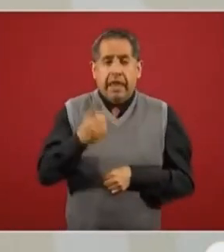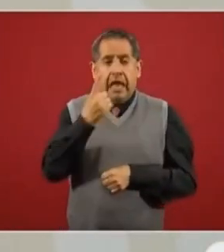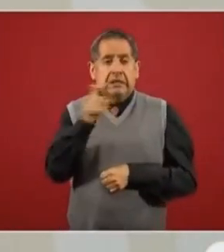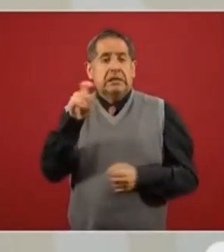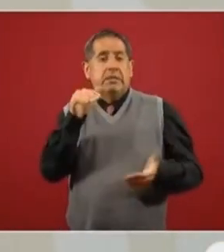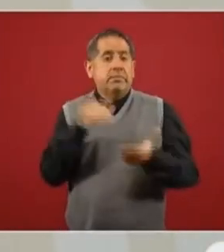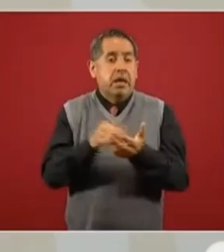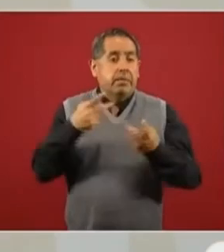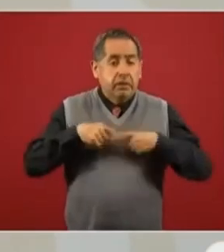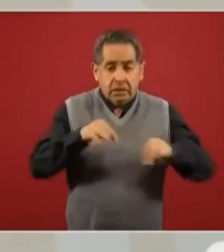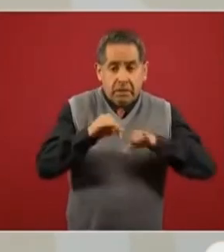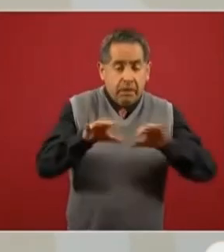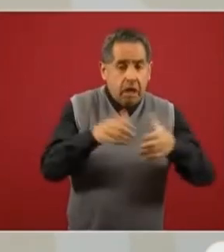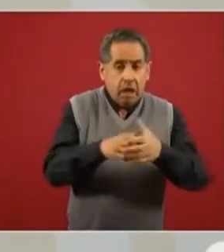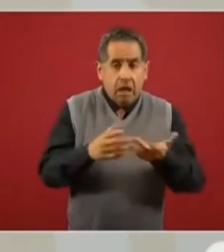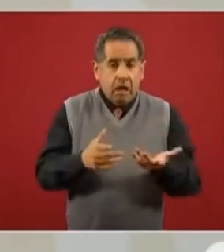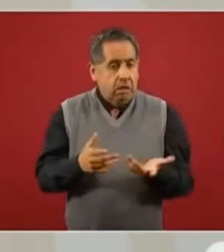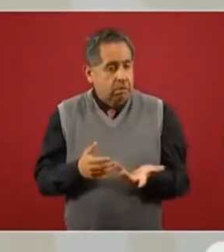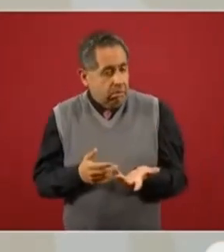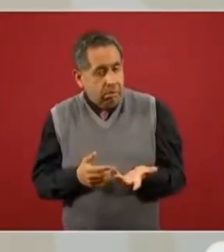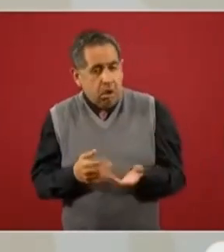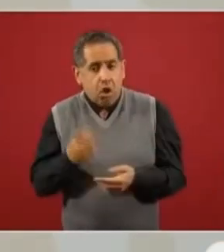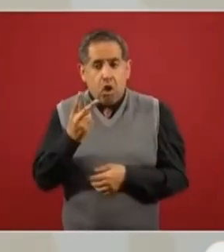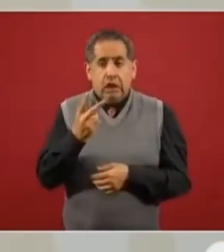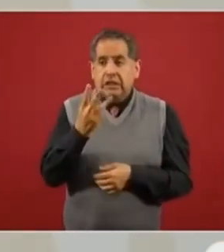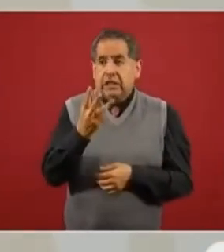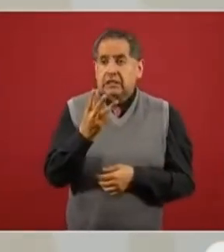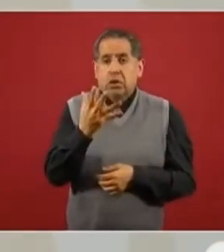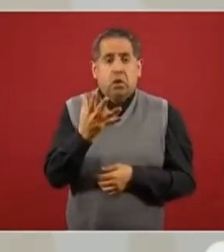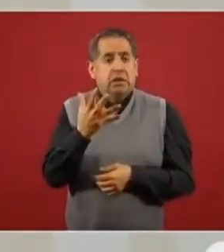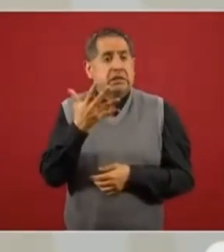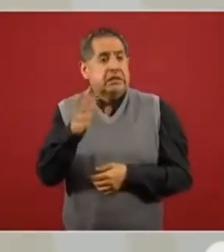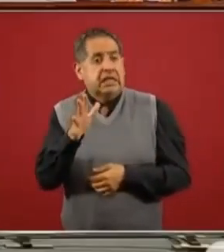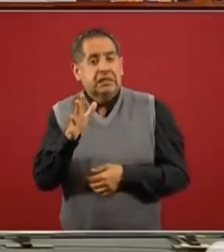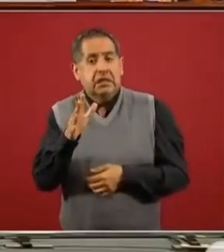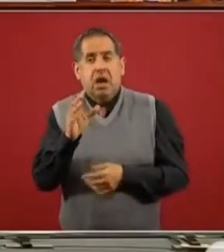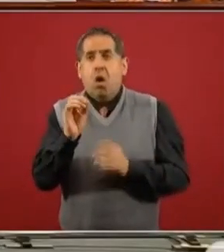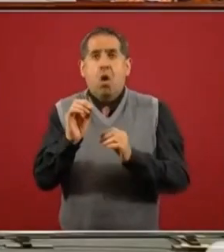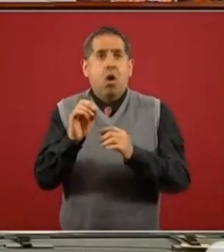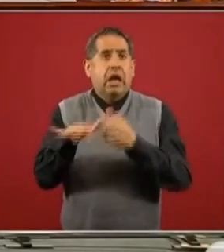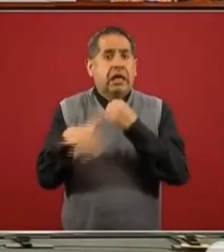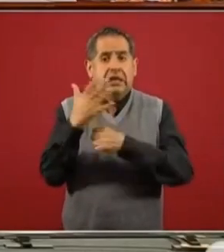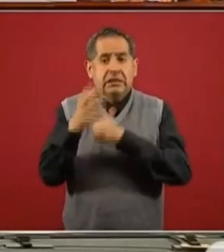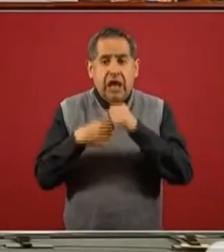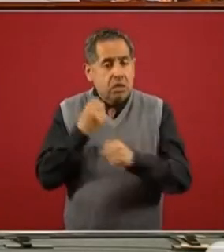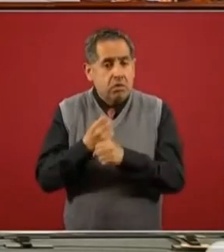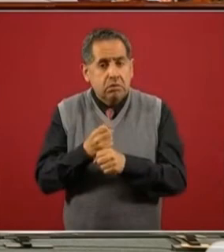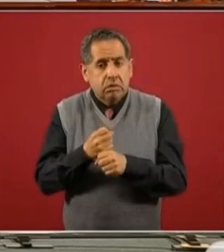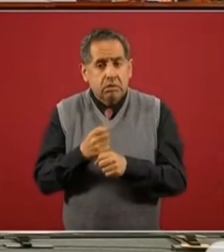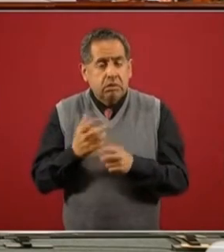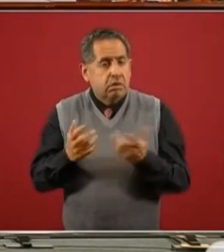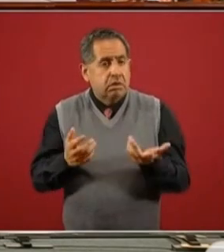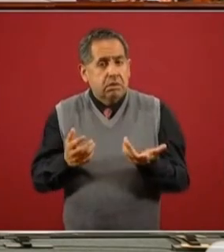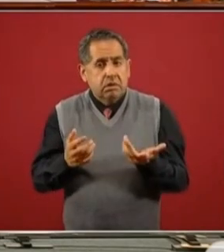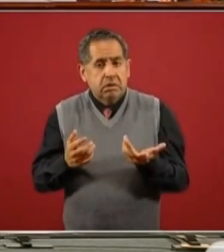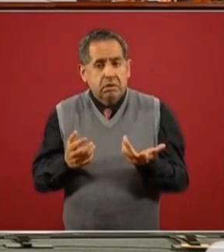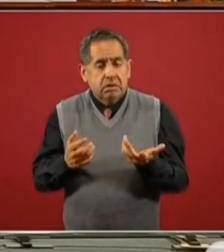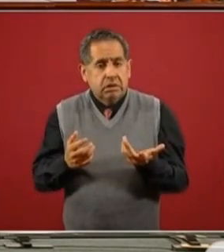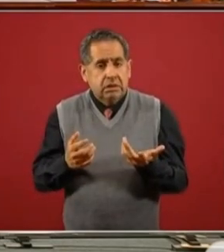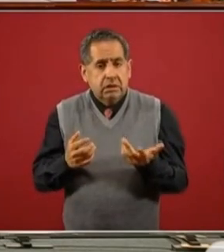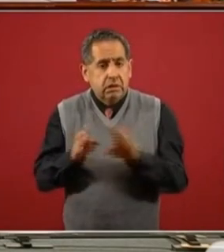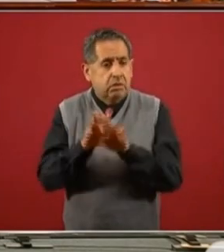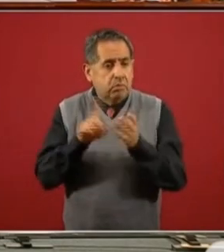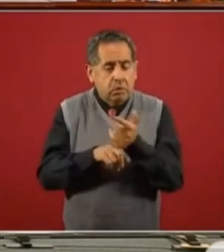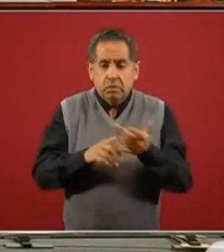trabajadoras y trabajadores que tenían periodos de 2, 3, 5, 7, 10, 15 años